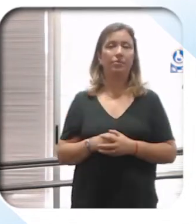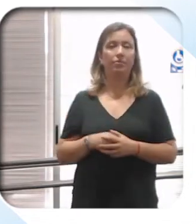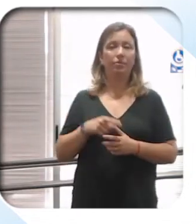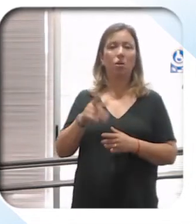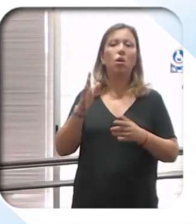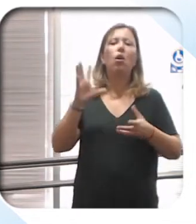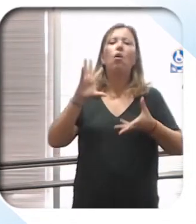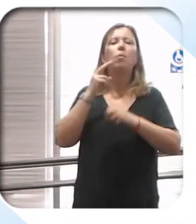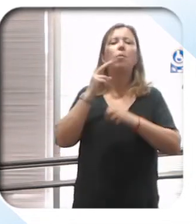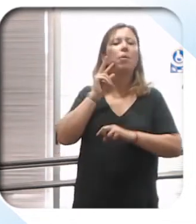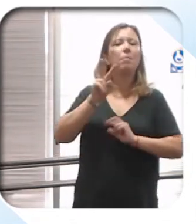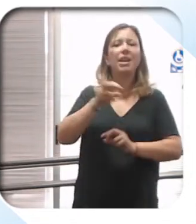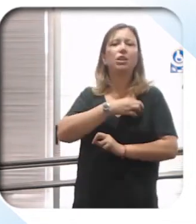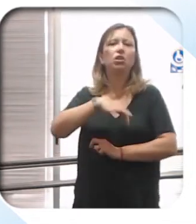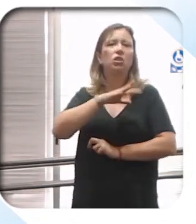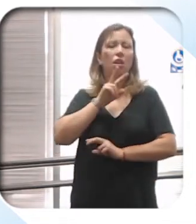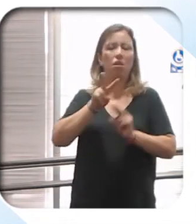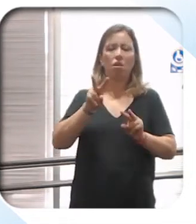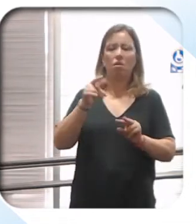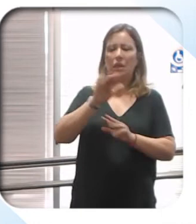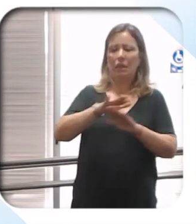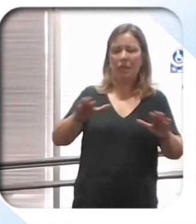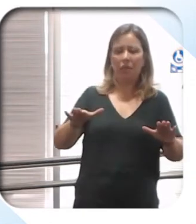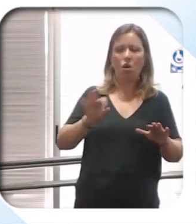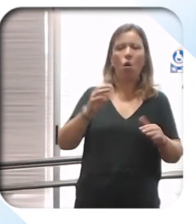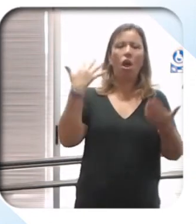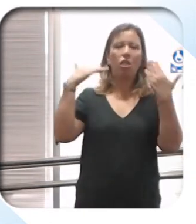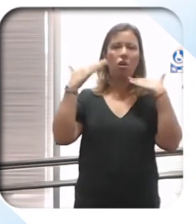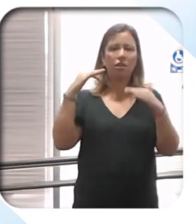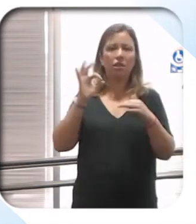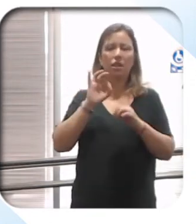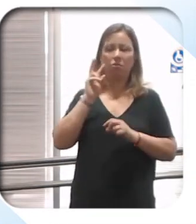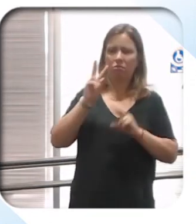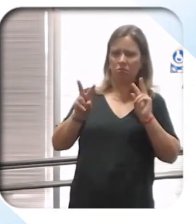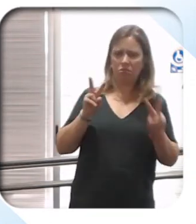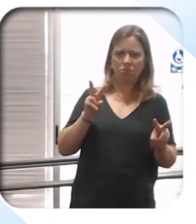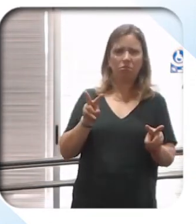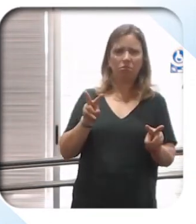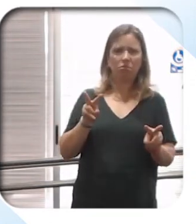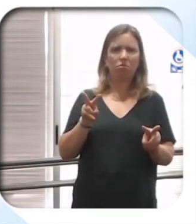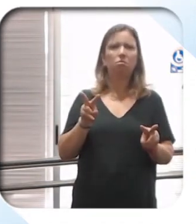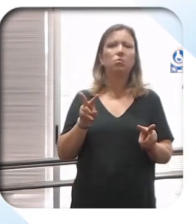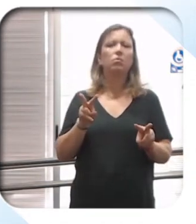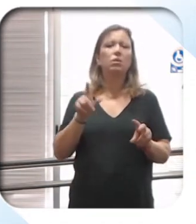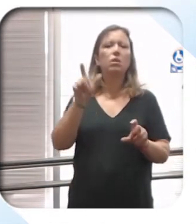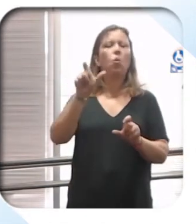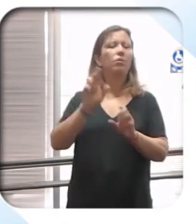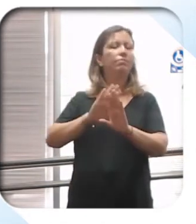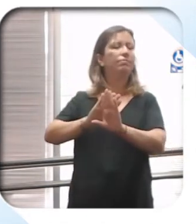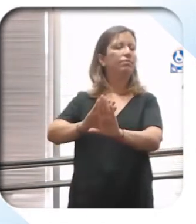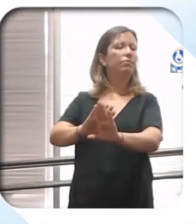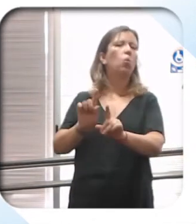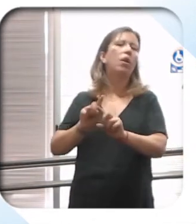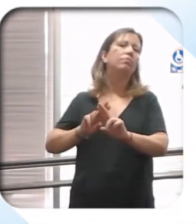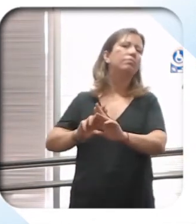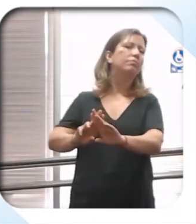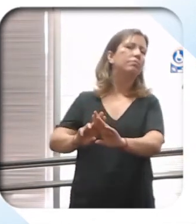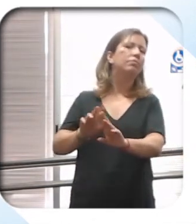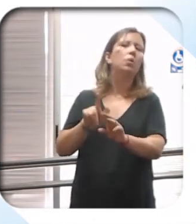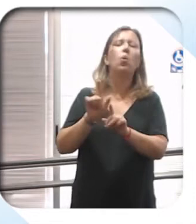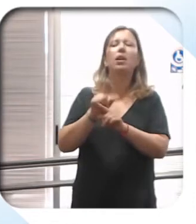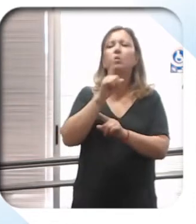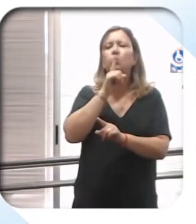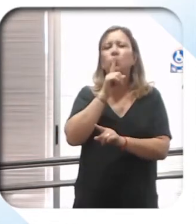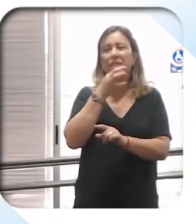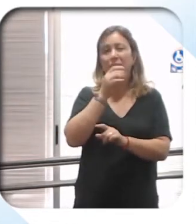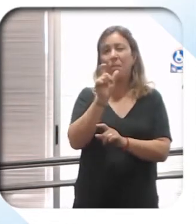esta mirada de la sociedad frente a un niño y un adolescente y una niña, silencian cuerpos. Y silenciar cuerpos es silenciar